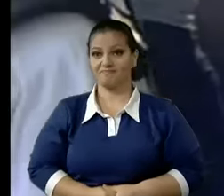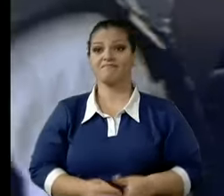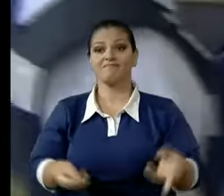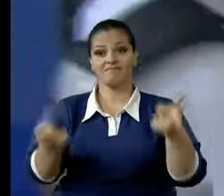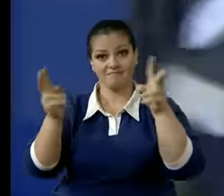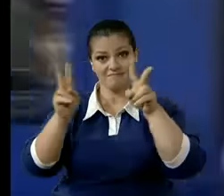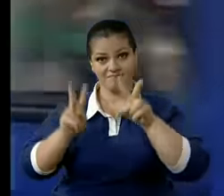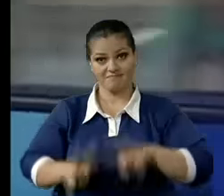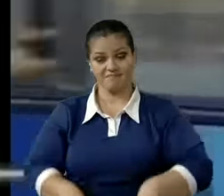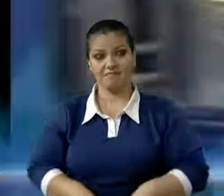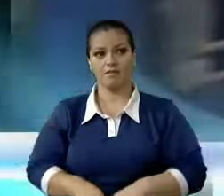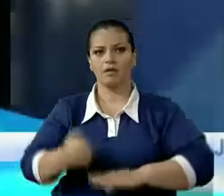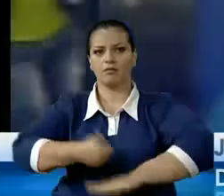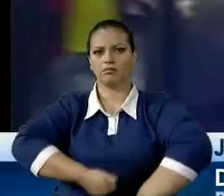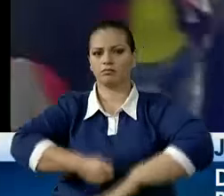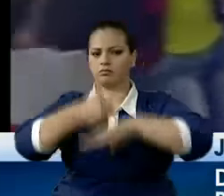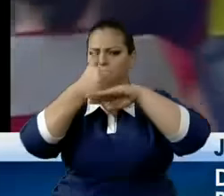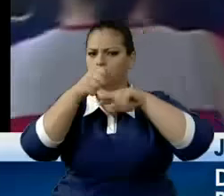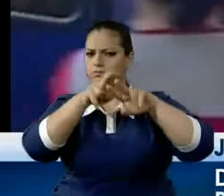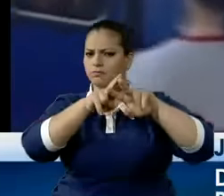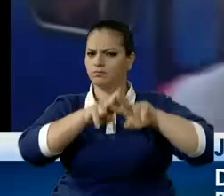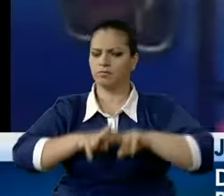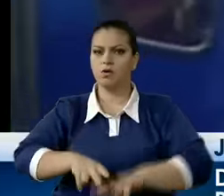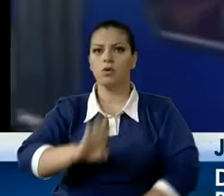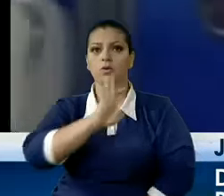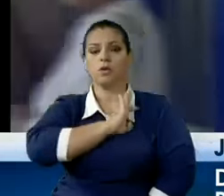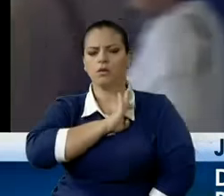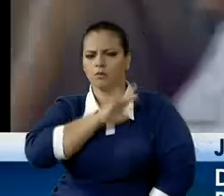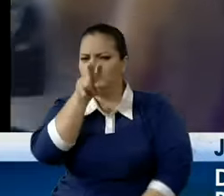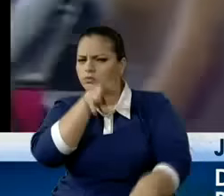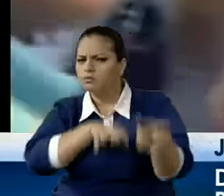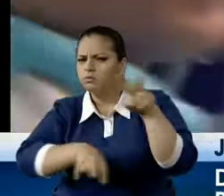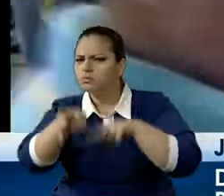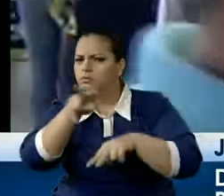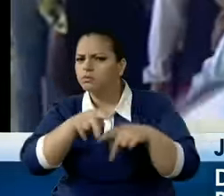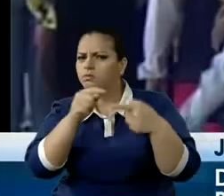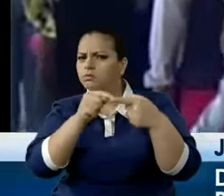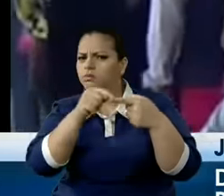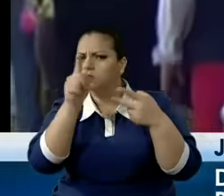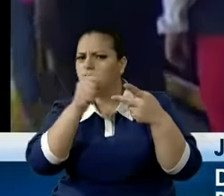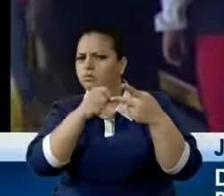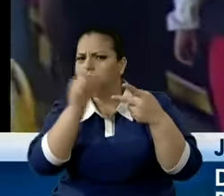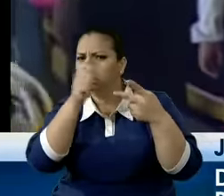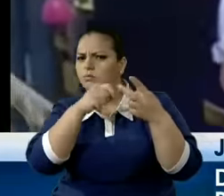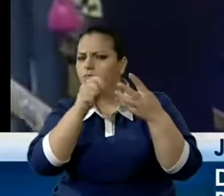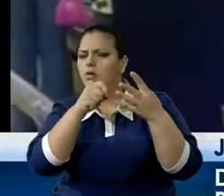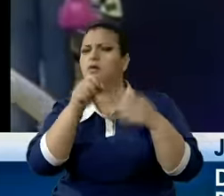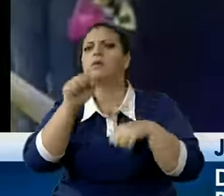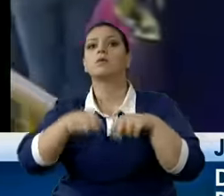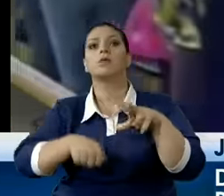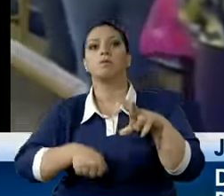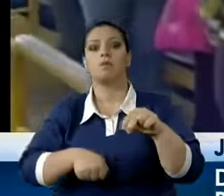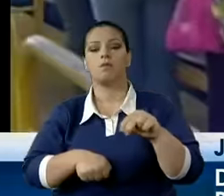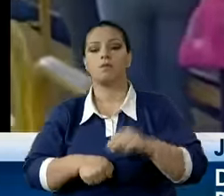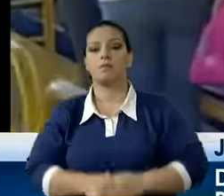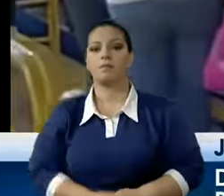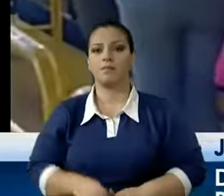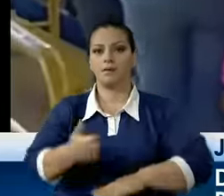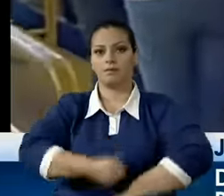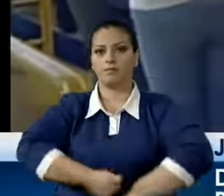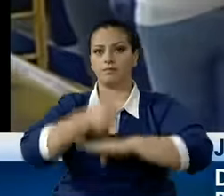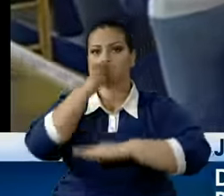sometidos a esta revisión técnica que forma parte del censo que lleva a cabo la Dirección de Transporte Público de la Autoridad